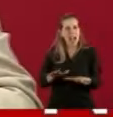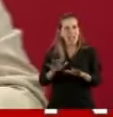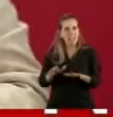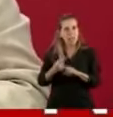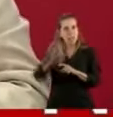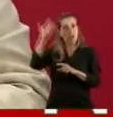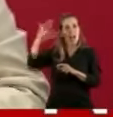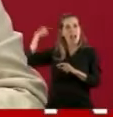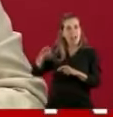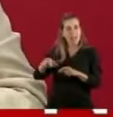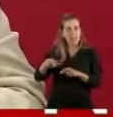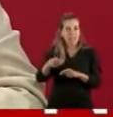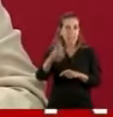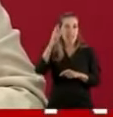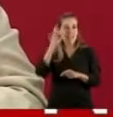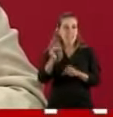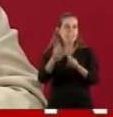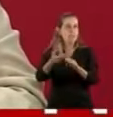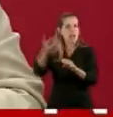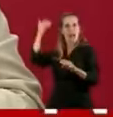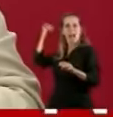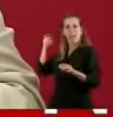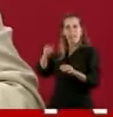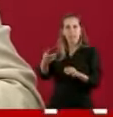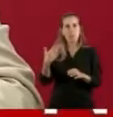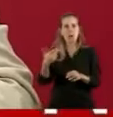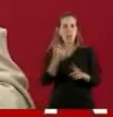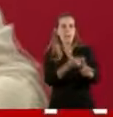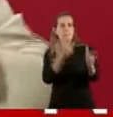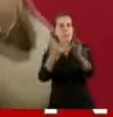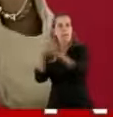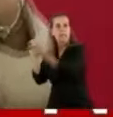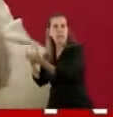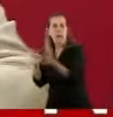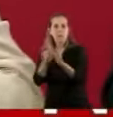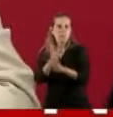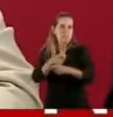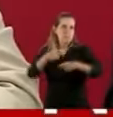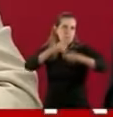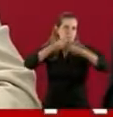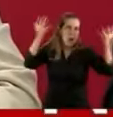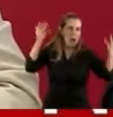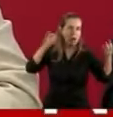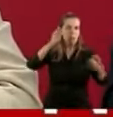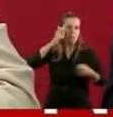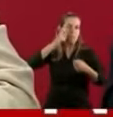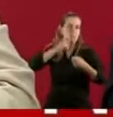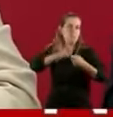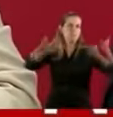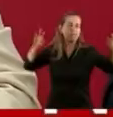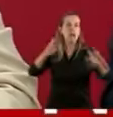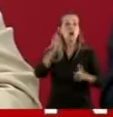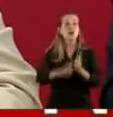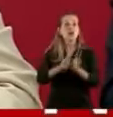tenían la posibilidad de matar a mansalva, crecían los homicidios